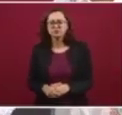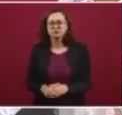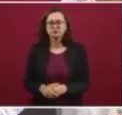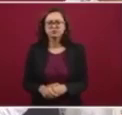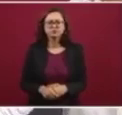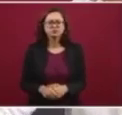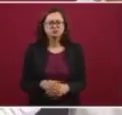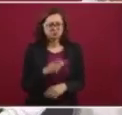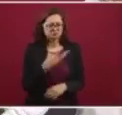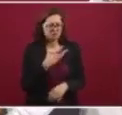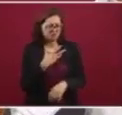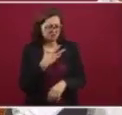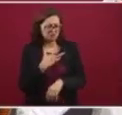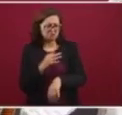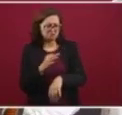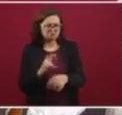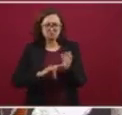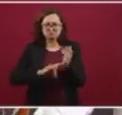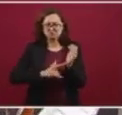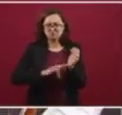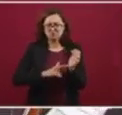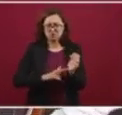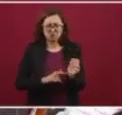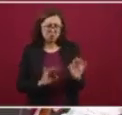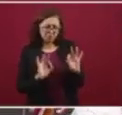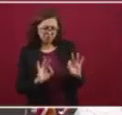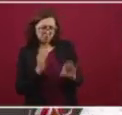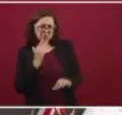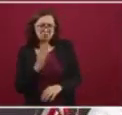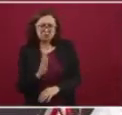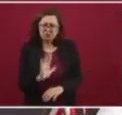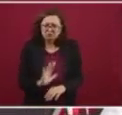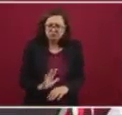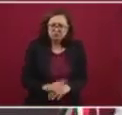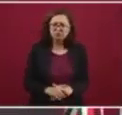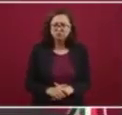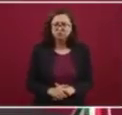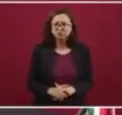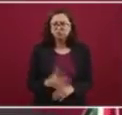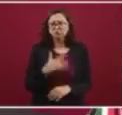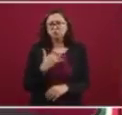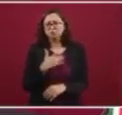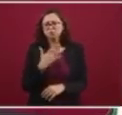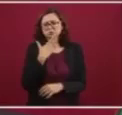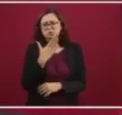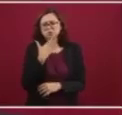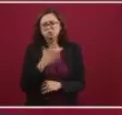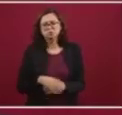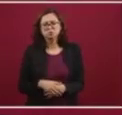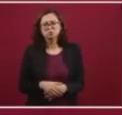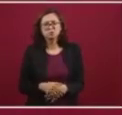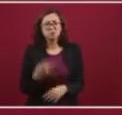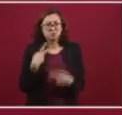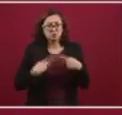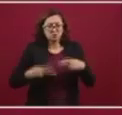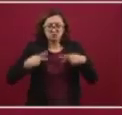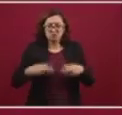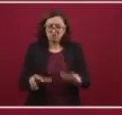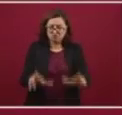para comprarse un buen reloj. Además, considero que no todo el que tiene es malvado.